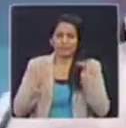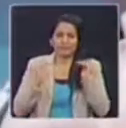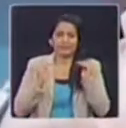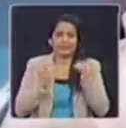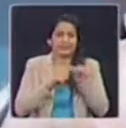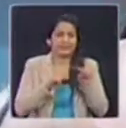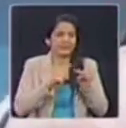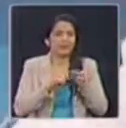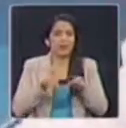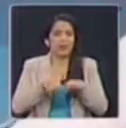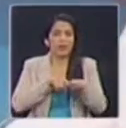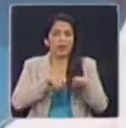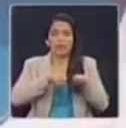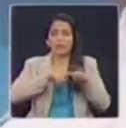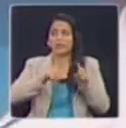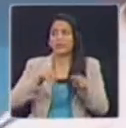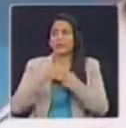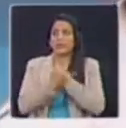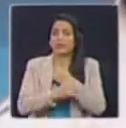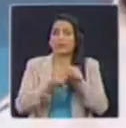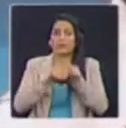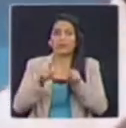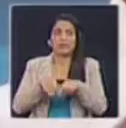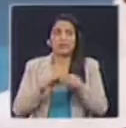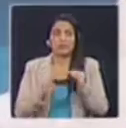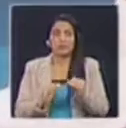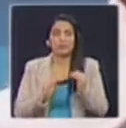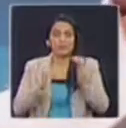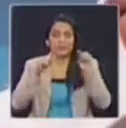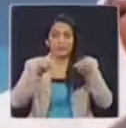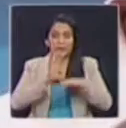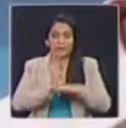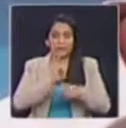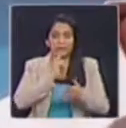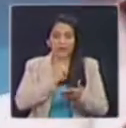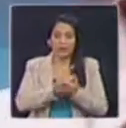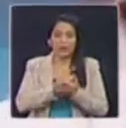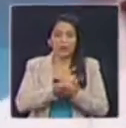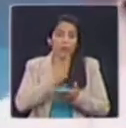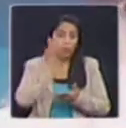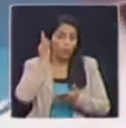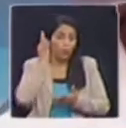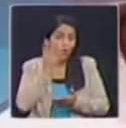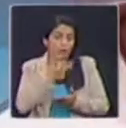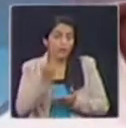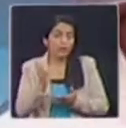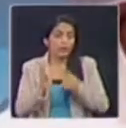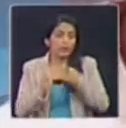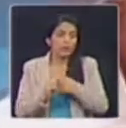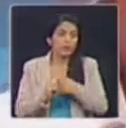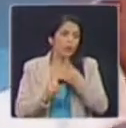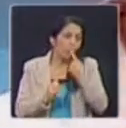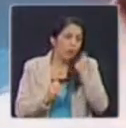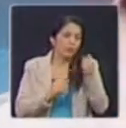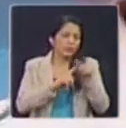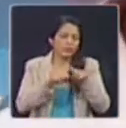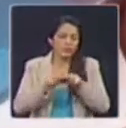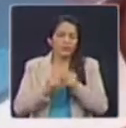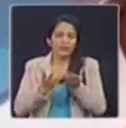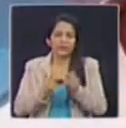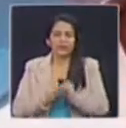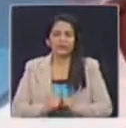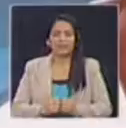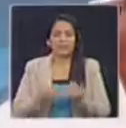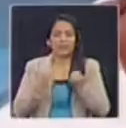bolivariano. Somos los actuales campeones bolivarianos por equipo en femenino y por equipo en general. Entonces vamos a revalidar